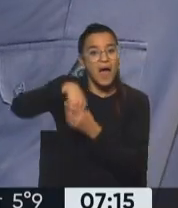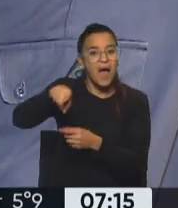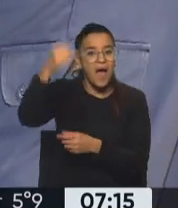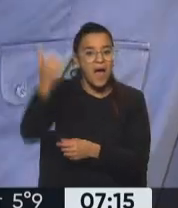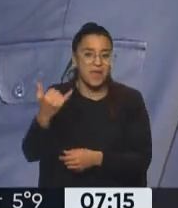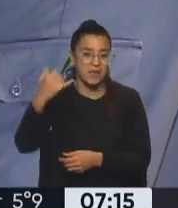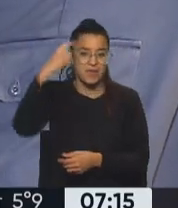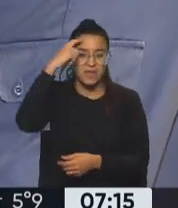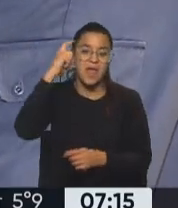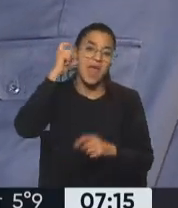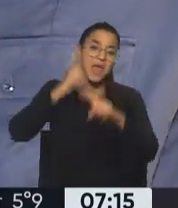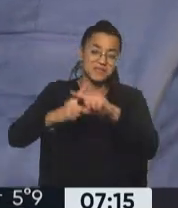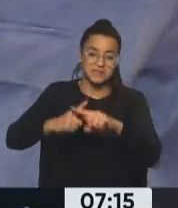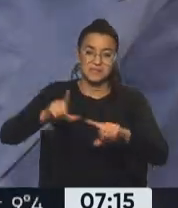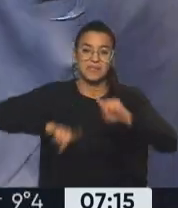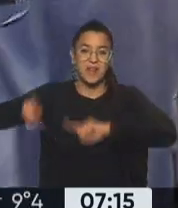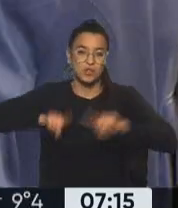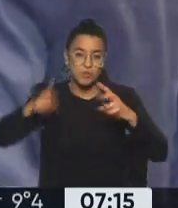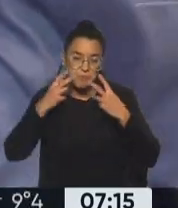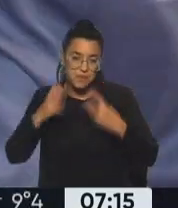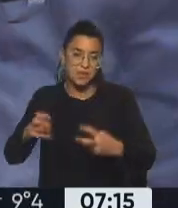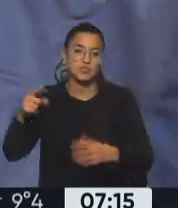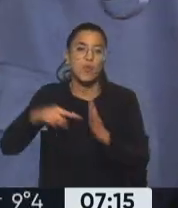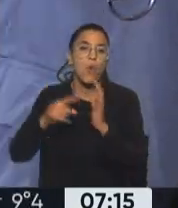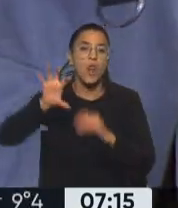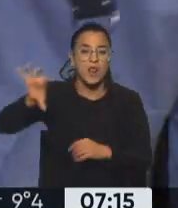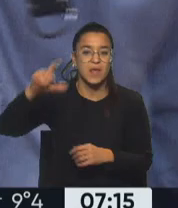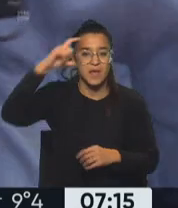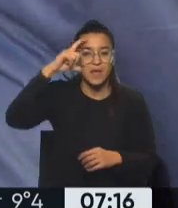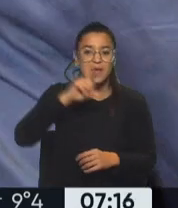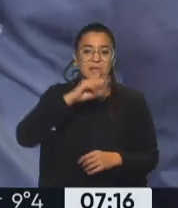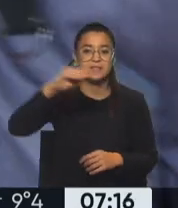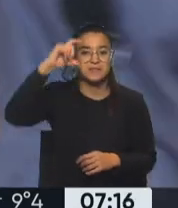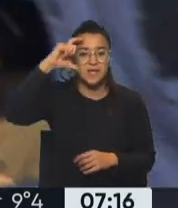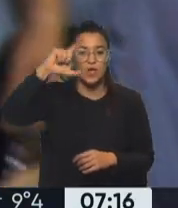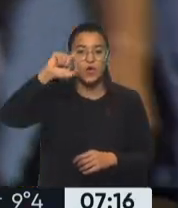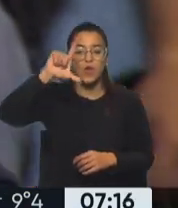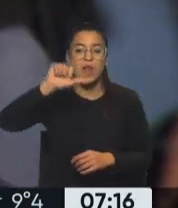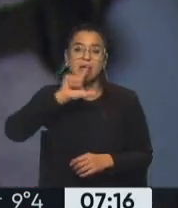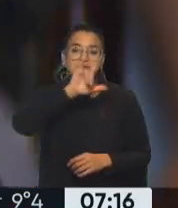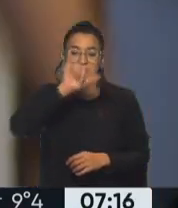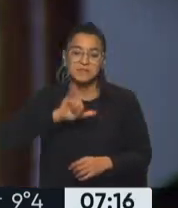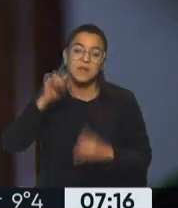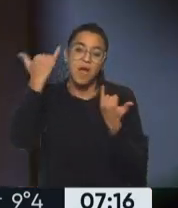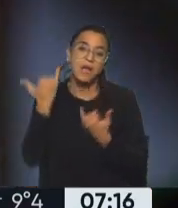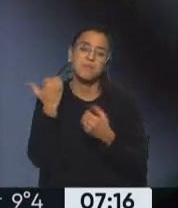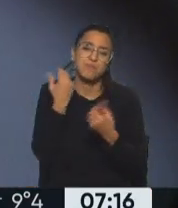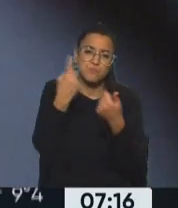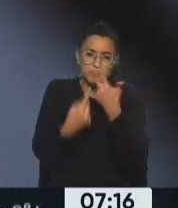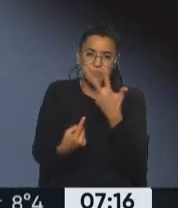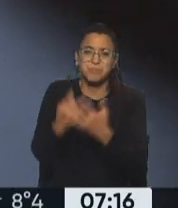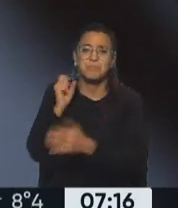encuentra el exdirector de investigaciones de la bonaerense, Echecolatz, quien tiene varias sentencias a prisión perpetua.